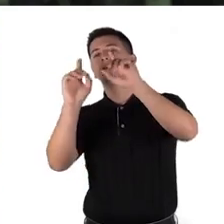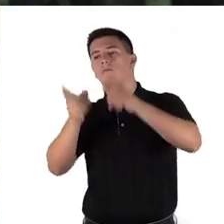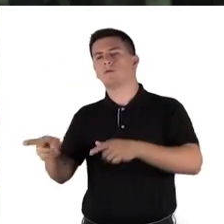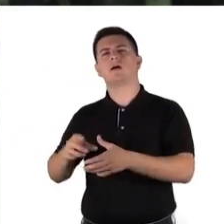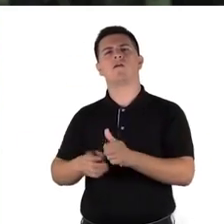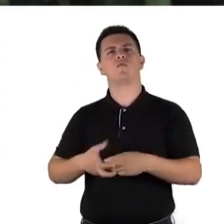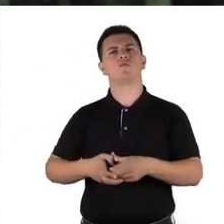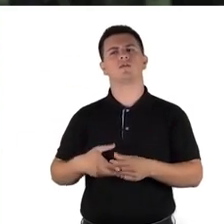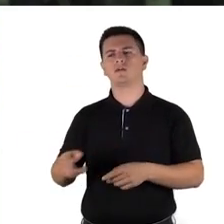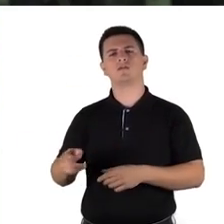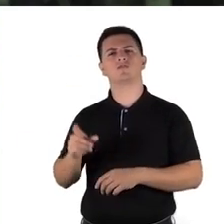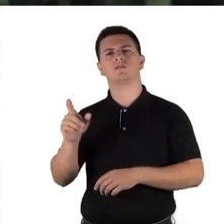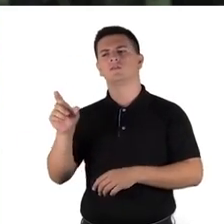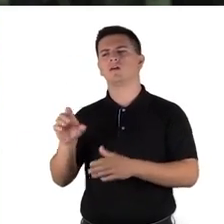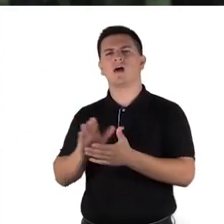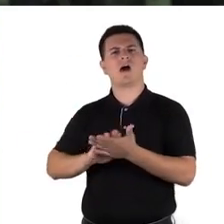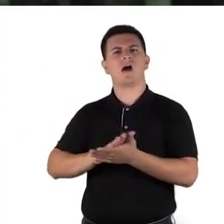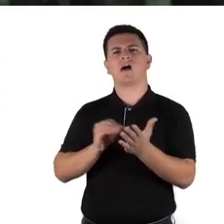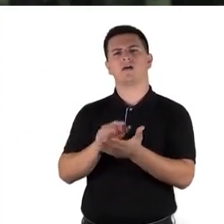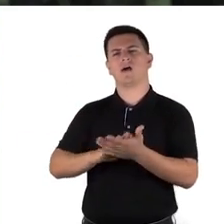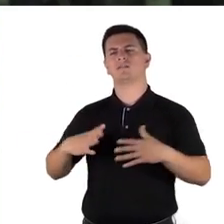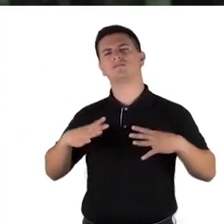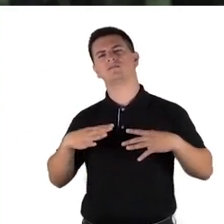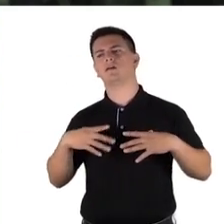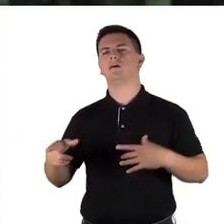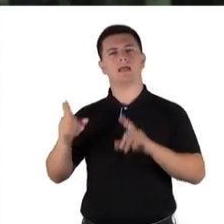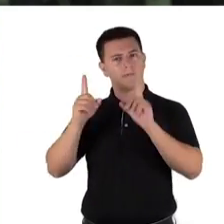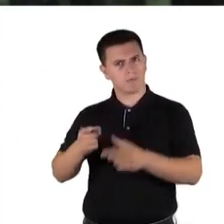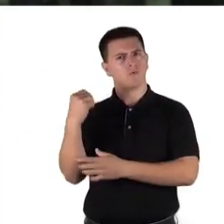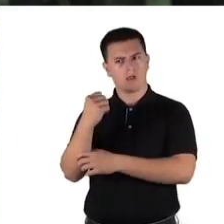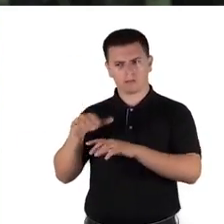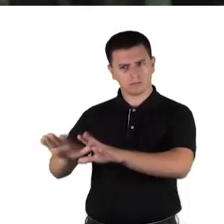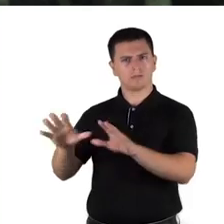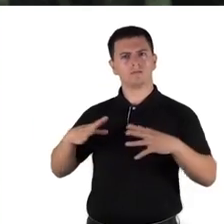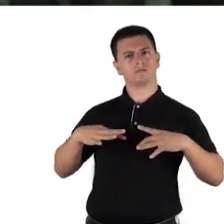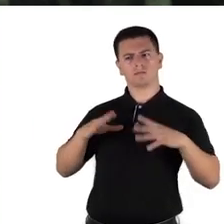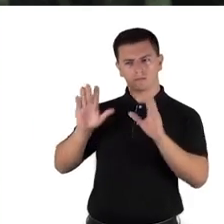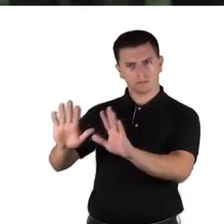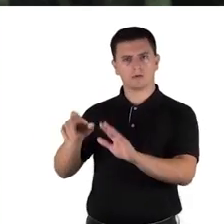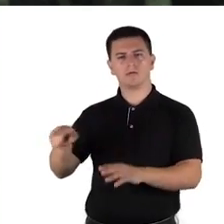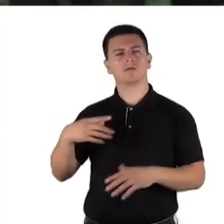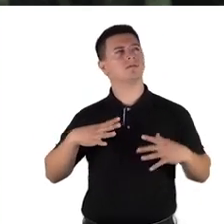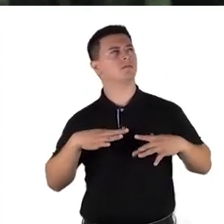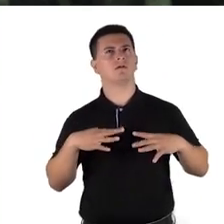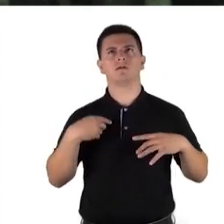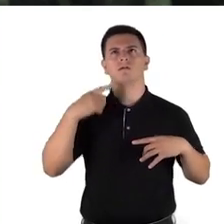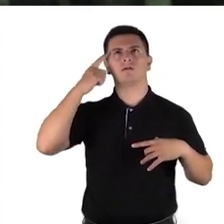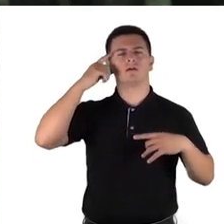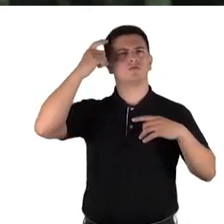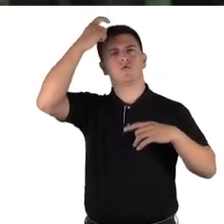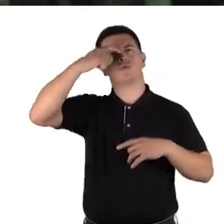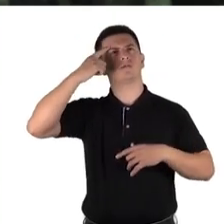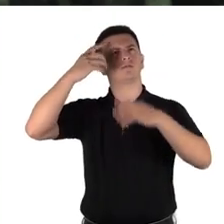tiempos libres, tiempos de estar aburridos, tiempos de no hacer nada, porque ahí también nace la creatividad. A veces los adultos, como vivimos en